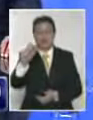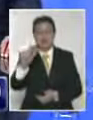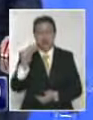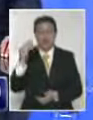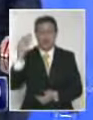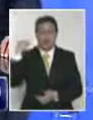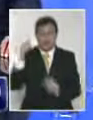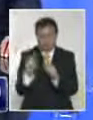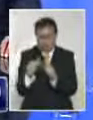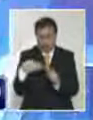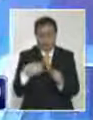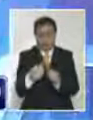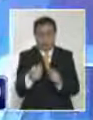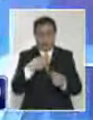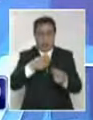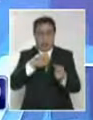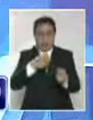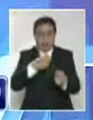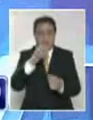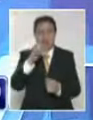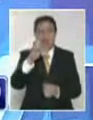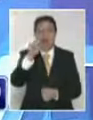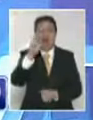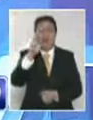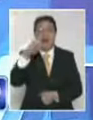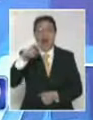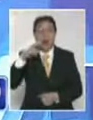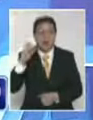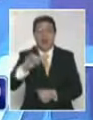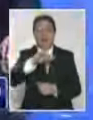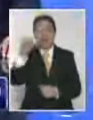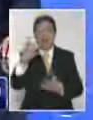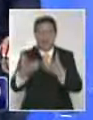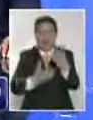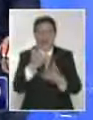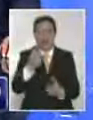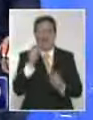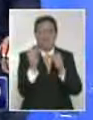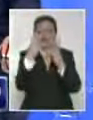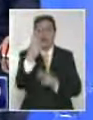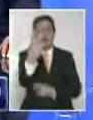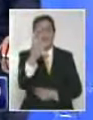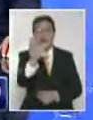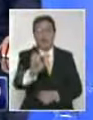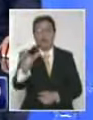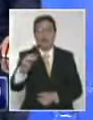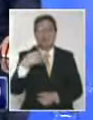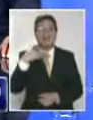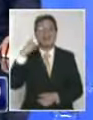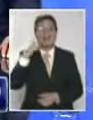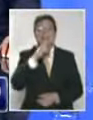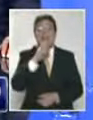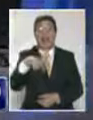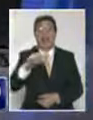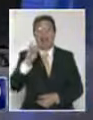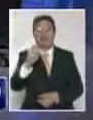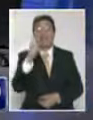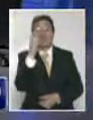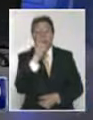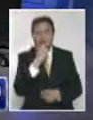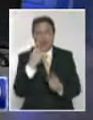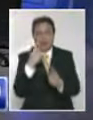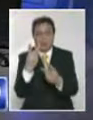cerca de aquí. La operación Albania. No, y después quemaron vivo a 2 personas, a la Carmen Gloria Quintana y a Rodrigo Rojas de Neyre.